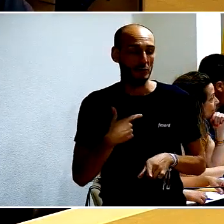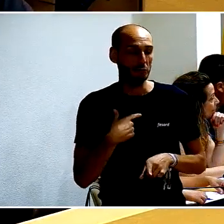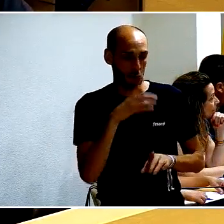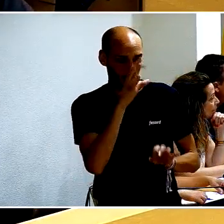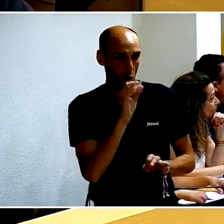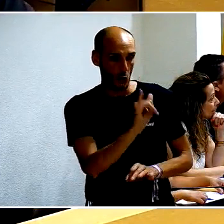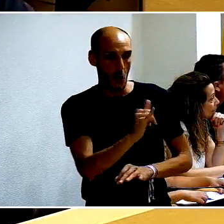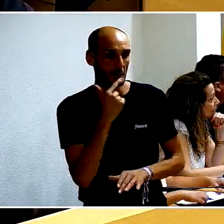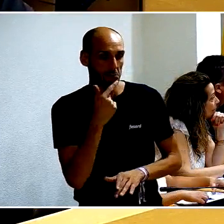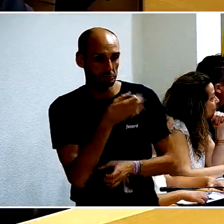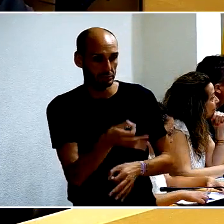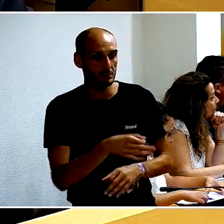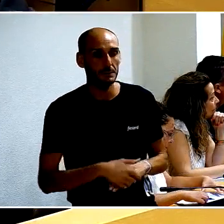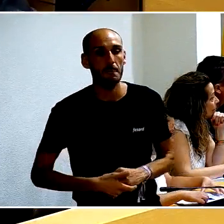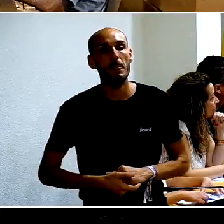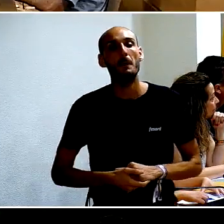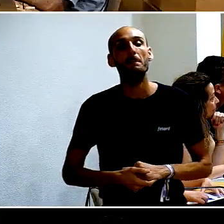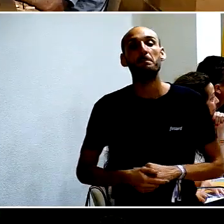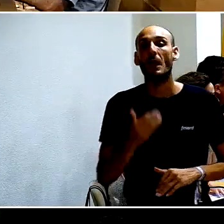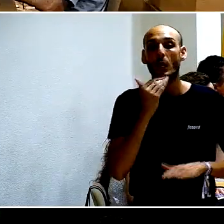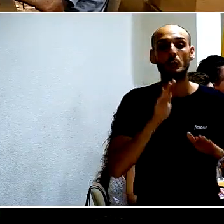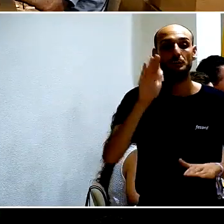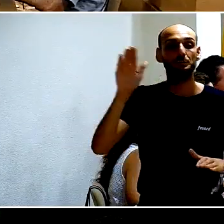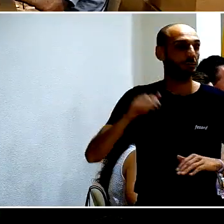correcto. ¿Alguna otra palabra?